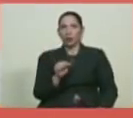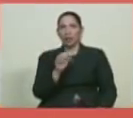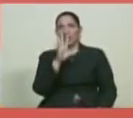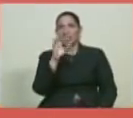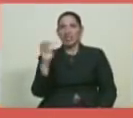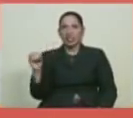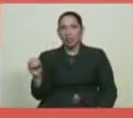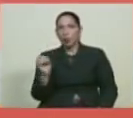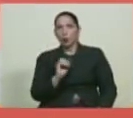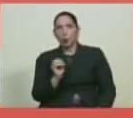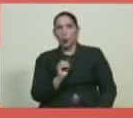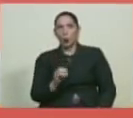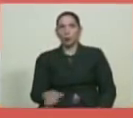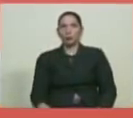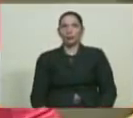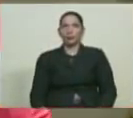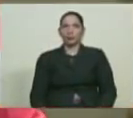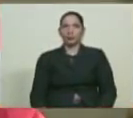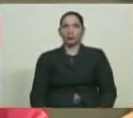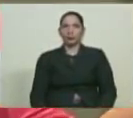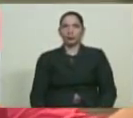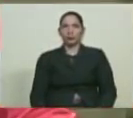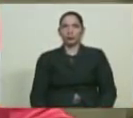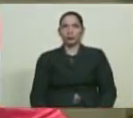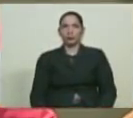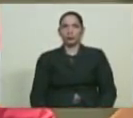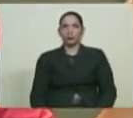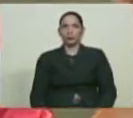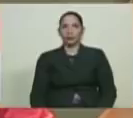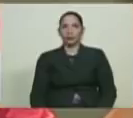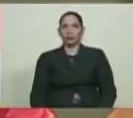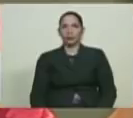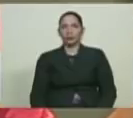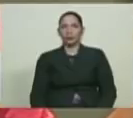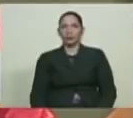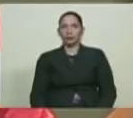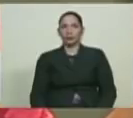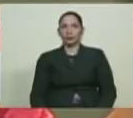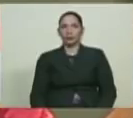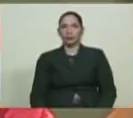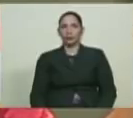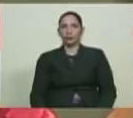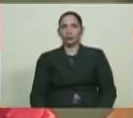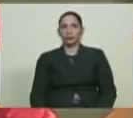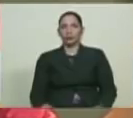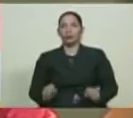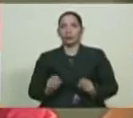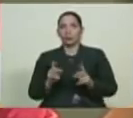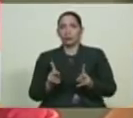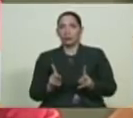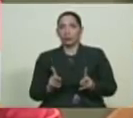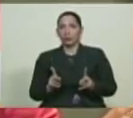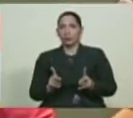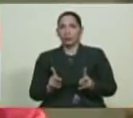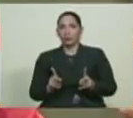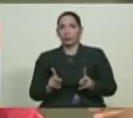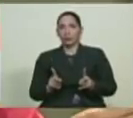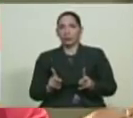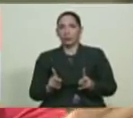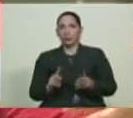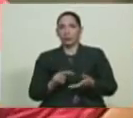600 completan para llegar al bono que el presidente ofreció en esta oportunidad. Sin